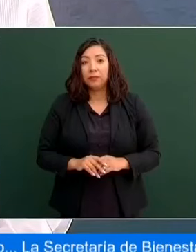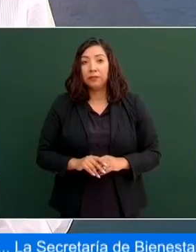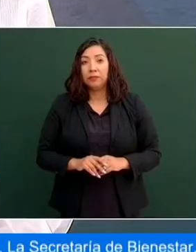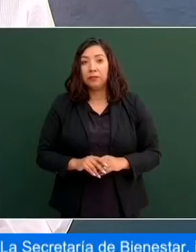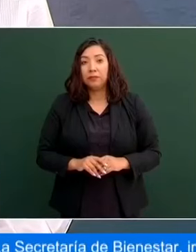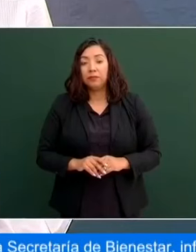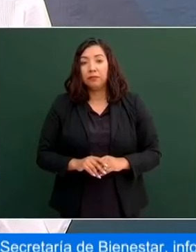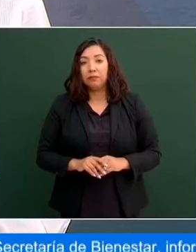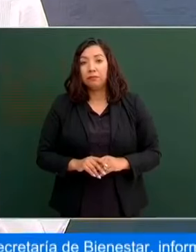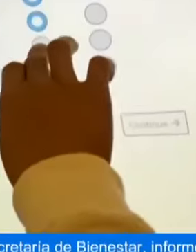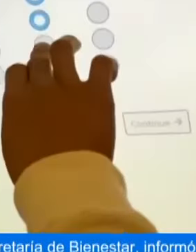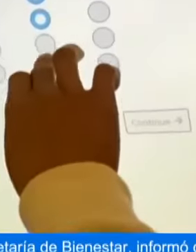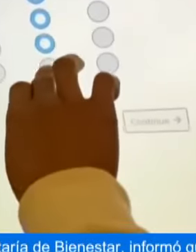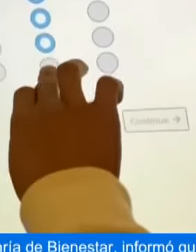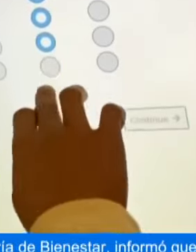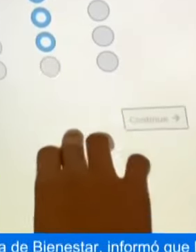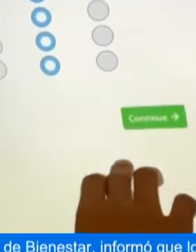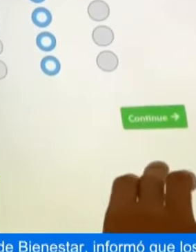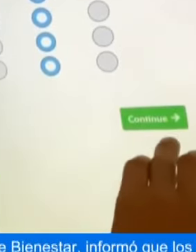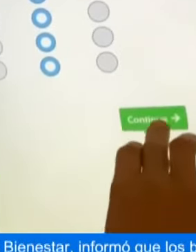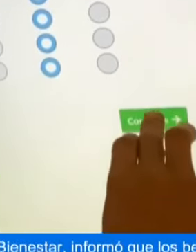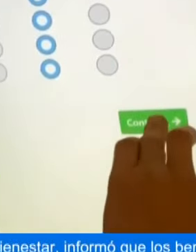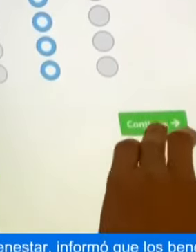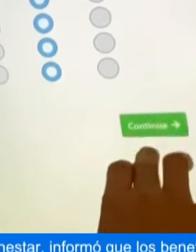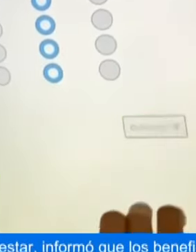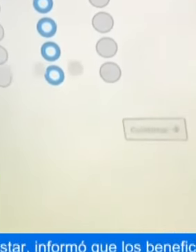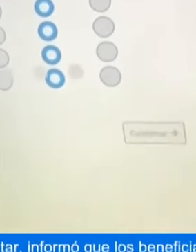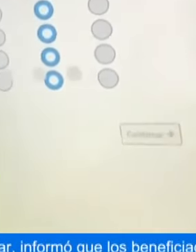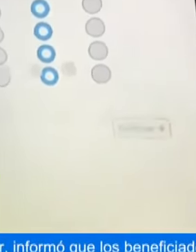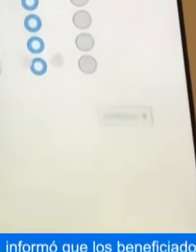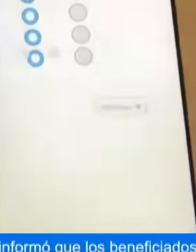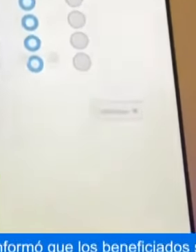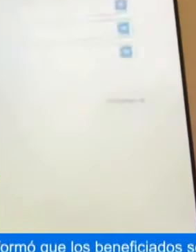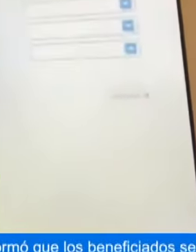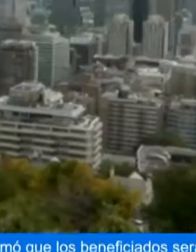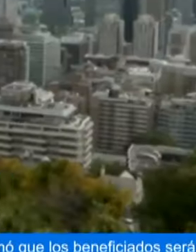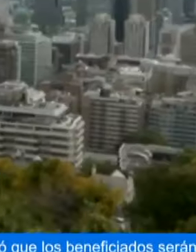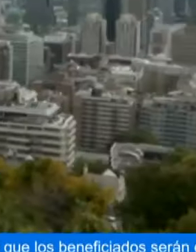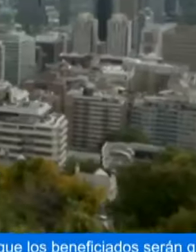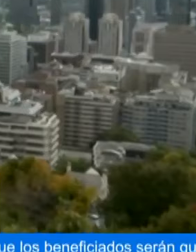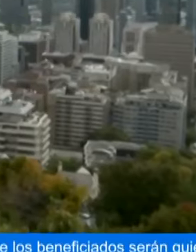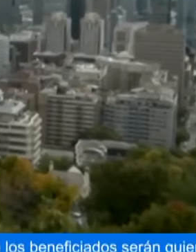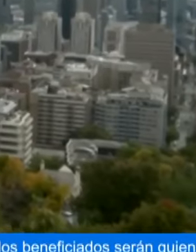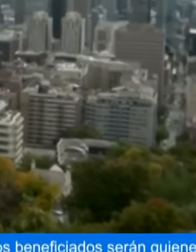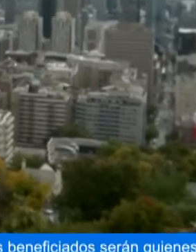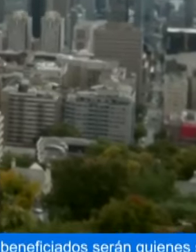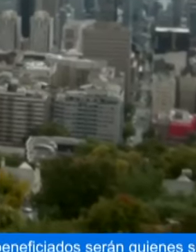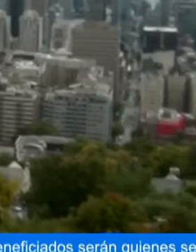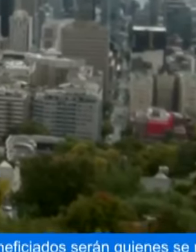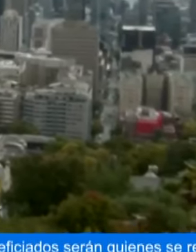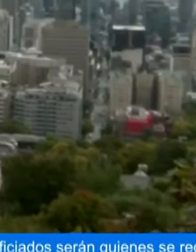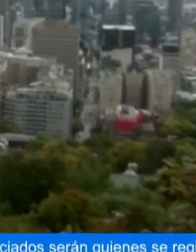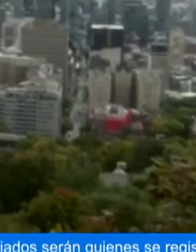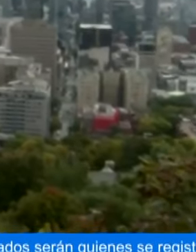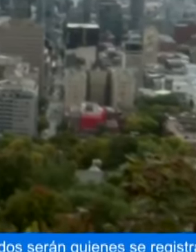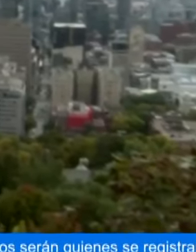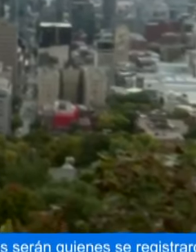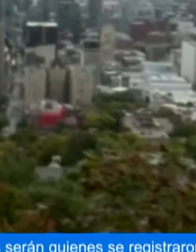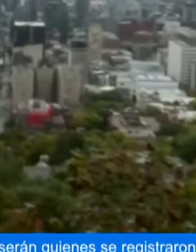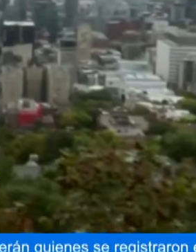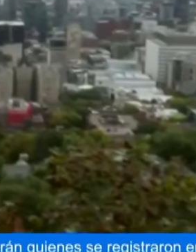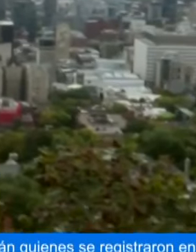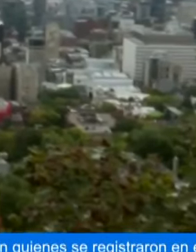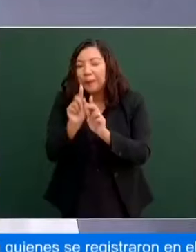haya cumbre de América del Norte. Y aunque dijo que respeta la decisión y que no quiere problemas, pues no quiere romper relaciones con